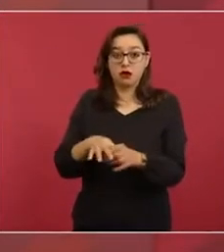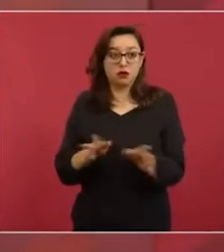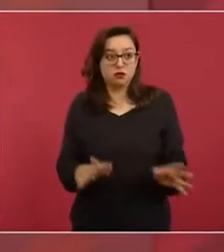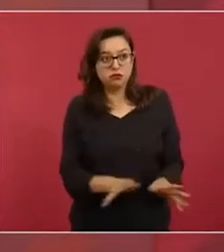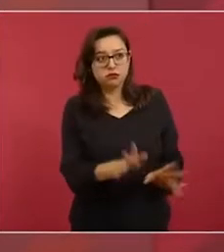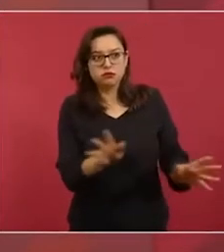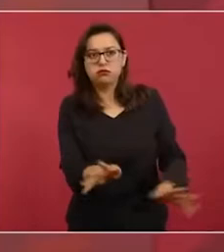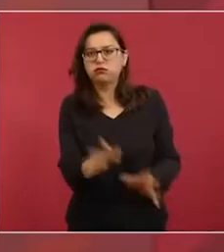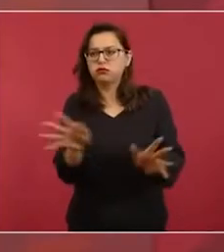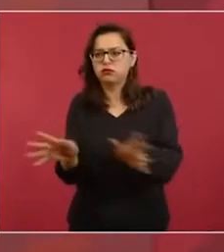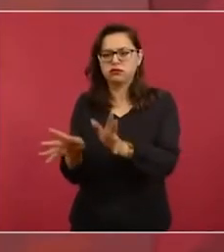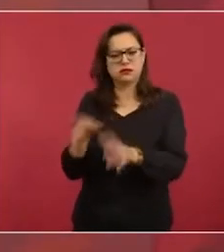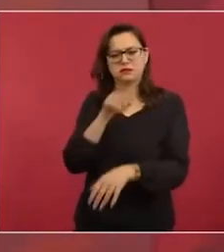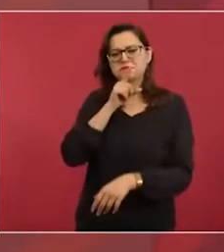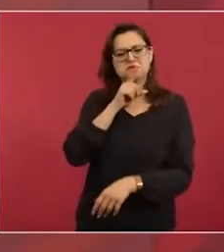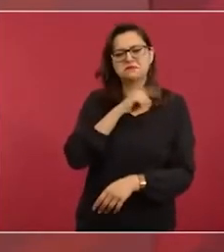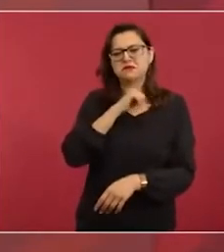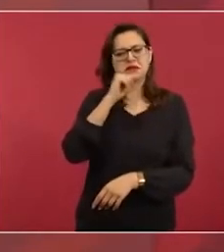se